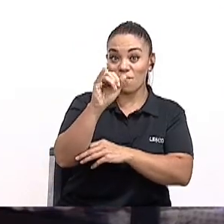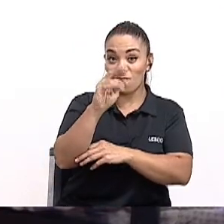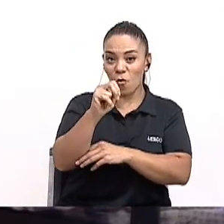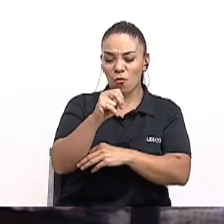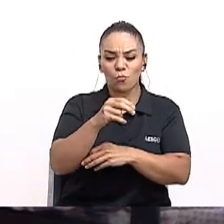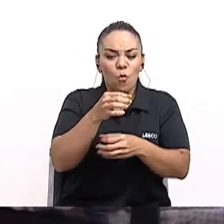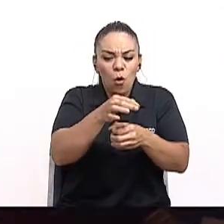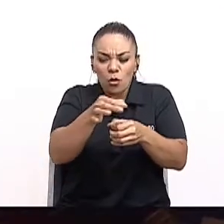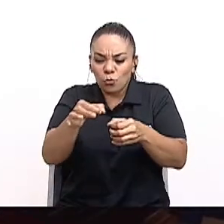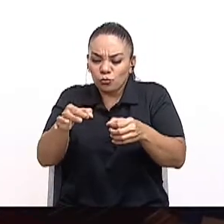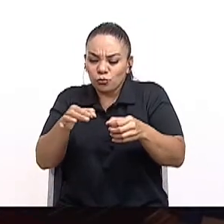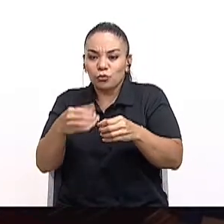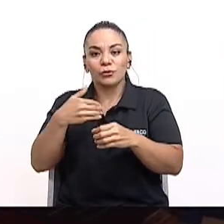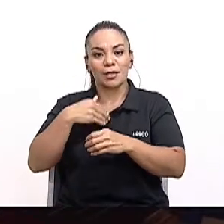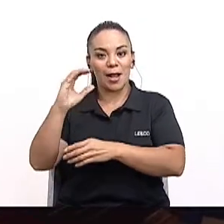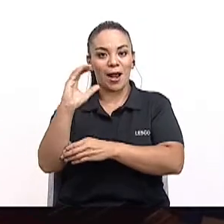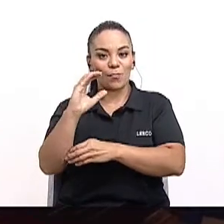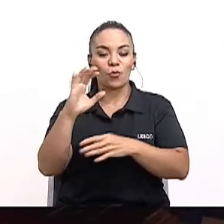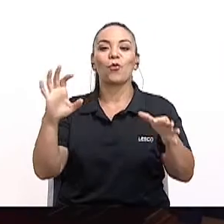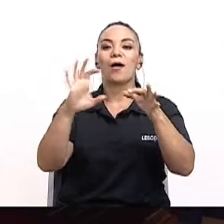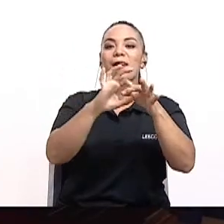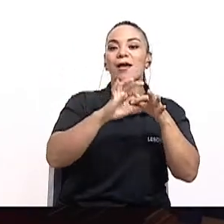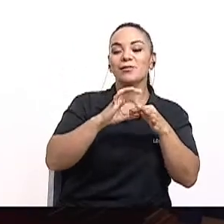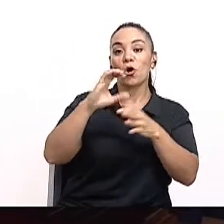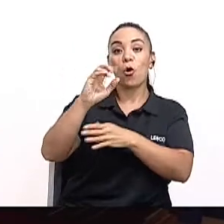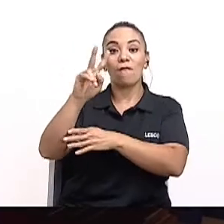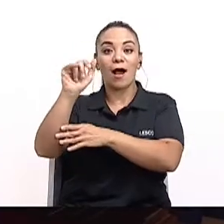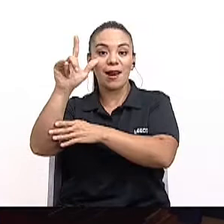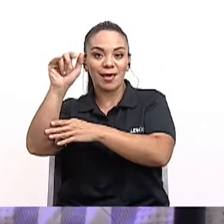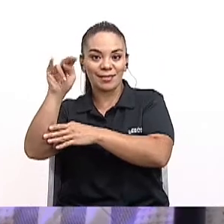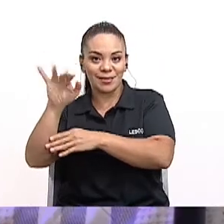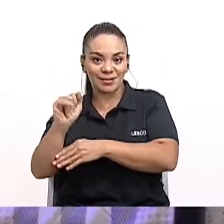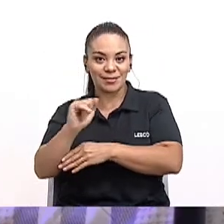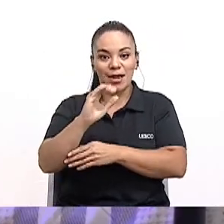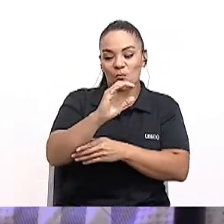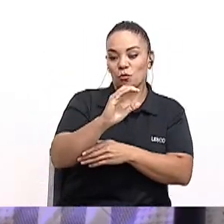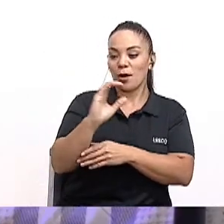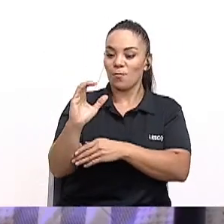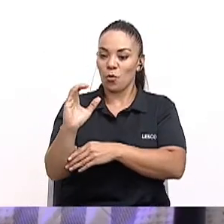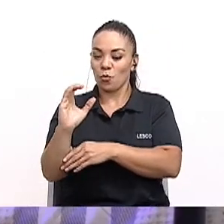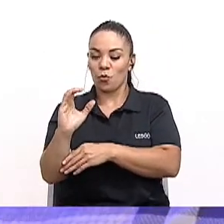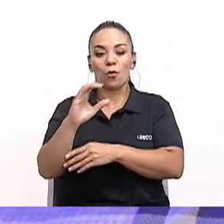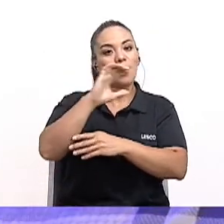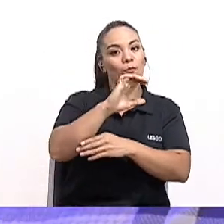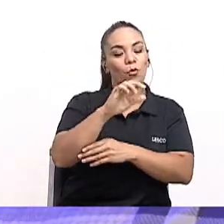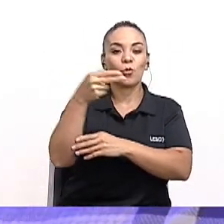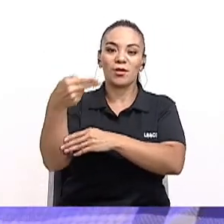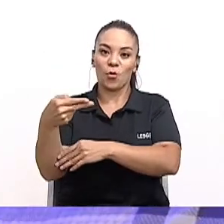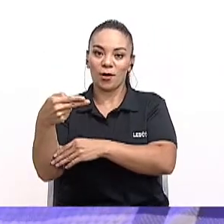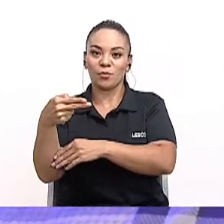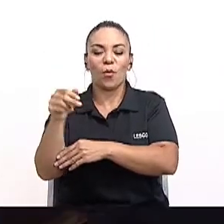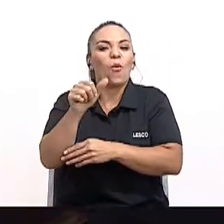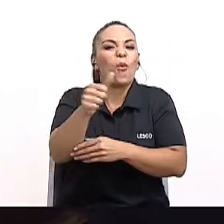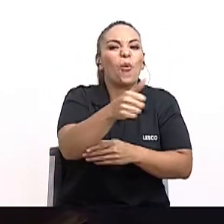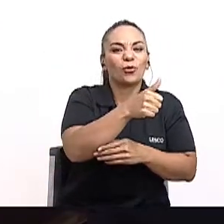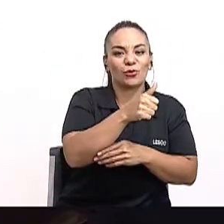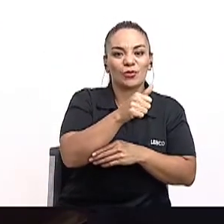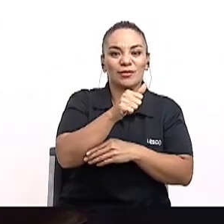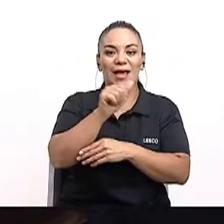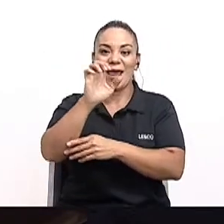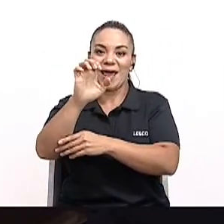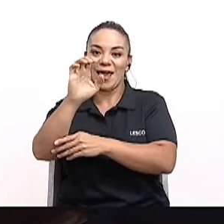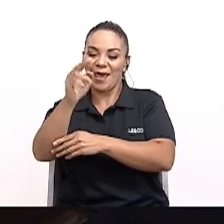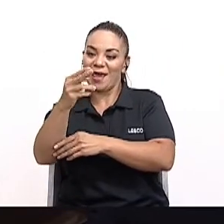al contener carbono, forman enlaces covalentes de carbono a carbono, o de carbono e hidrógeno, u otros heteroátomos. Es